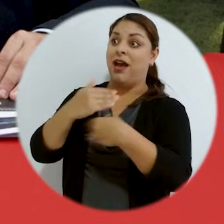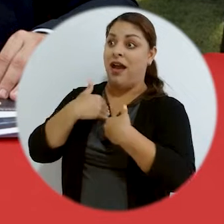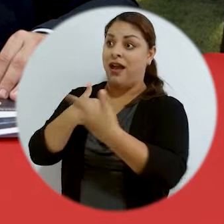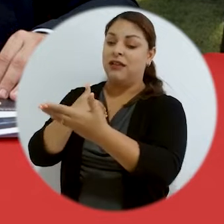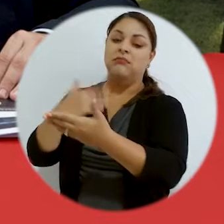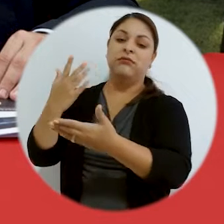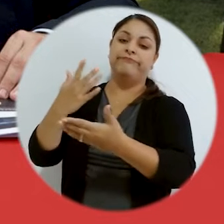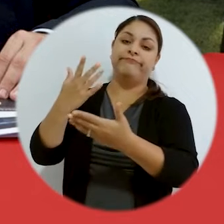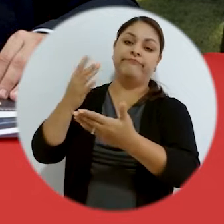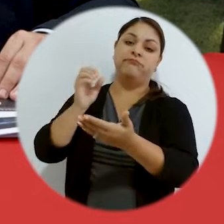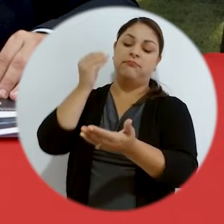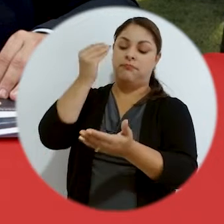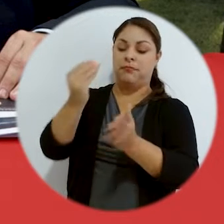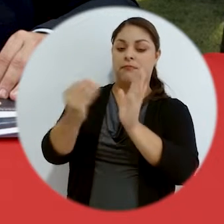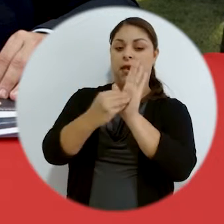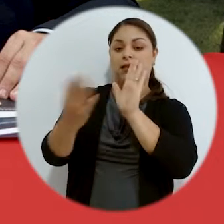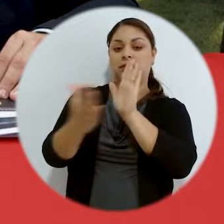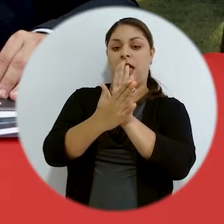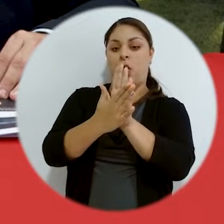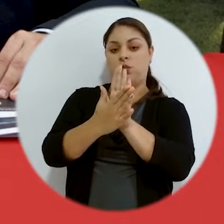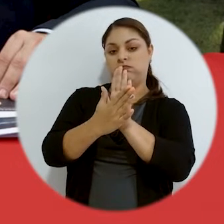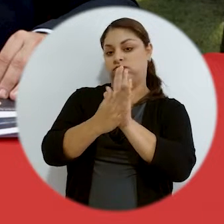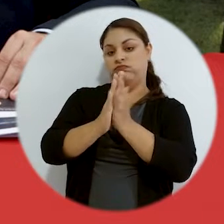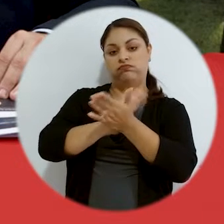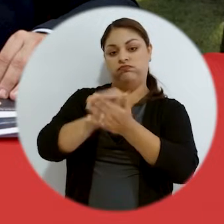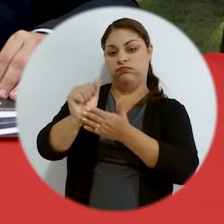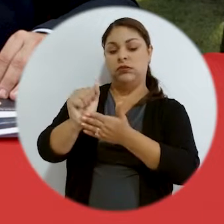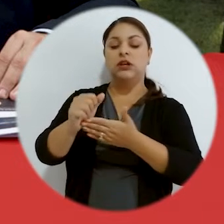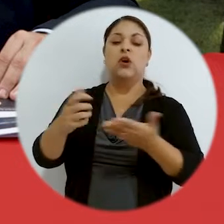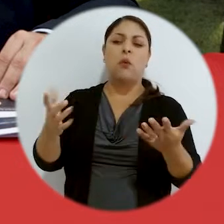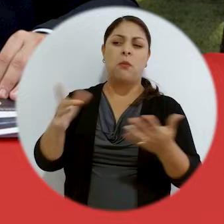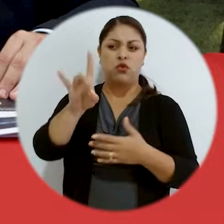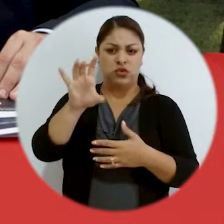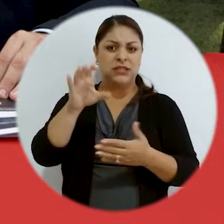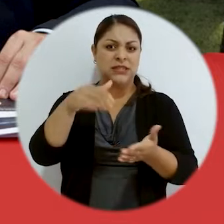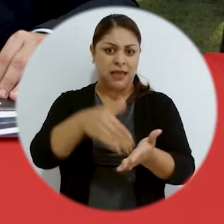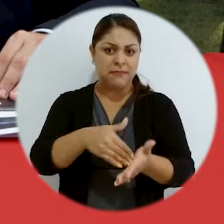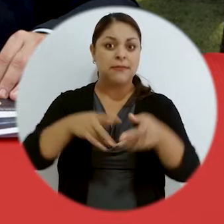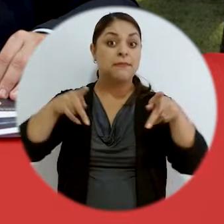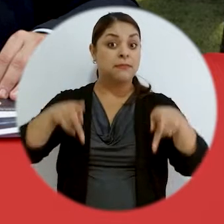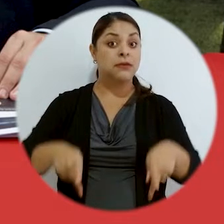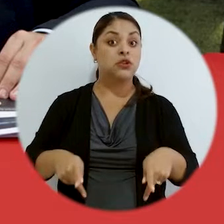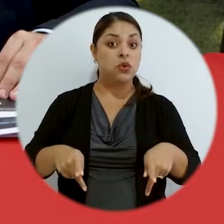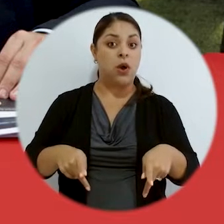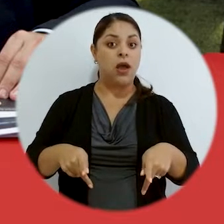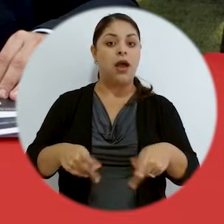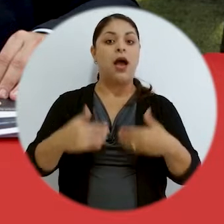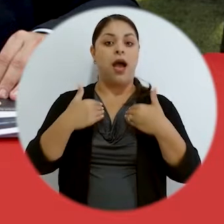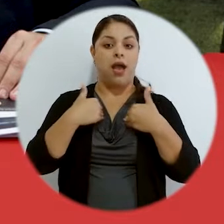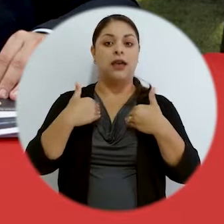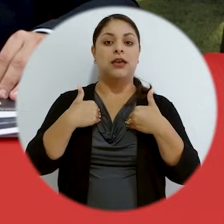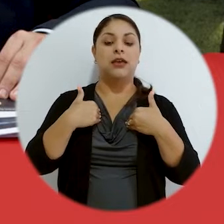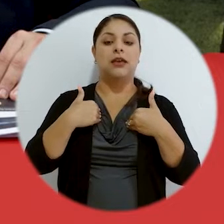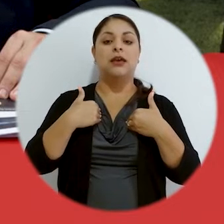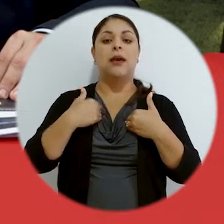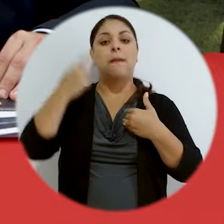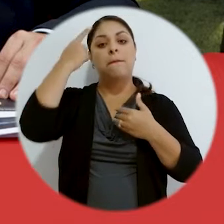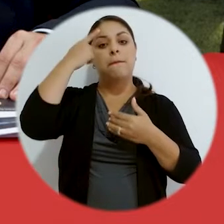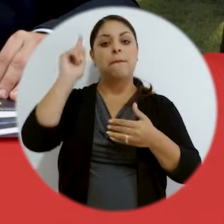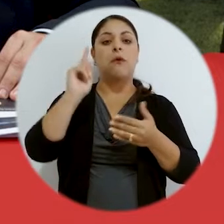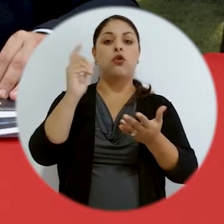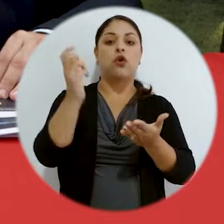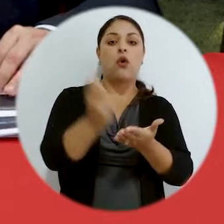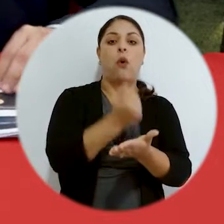Y solo para darte un dato, en el Poder Judicial hay cerca de 800,000 personas que están por un cobro